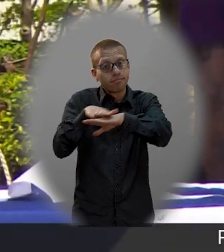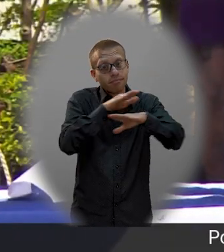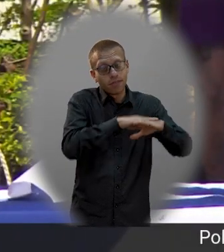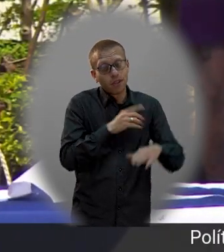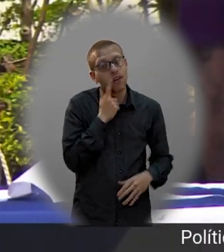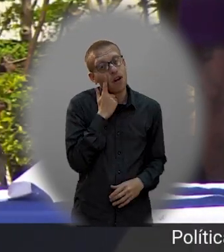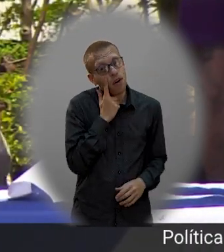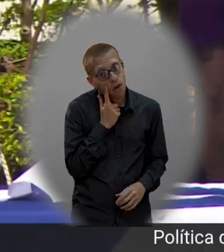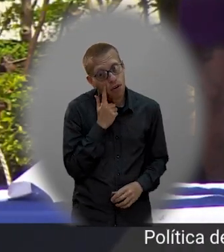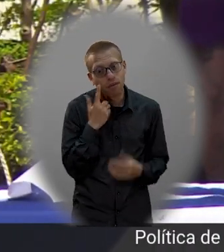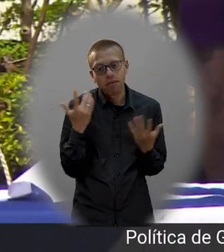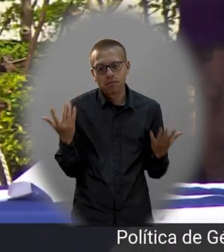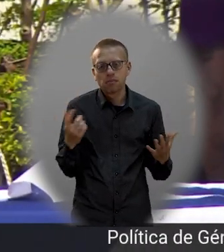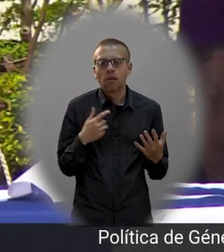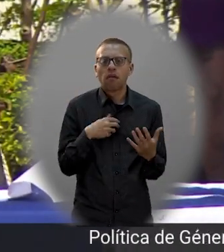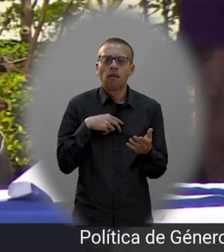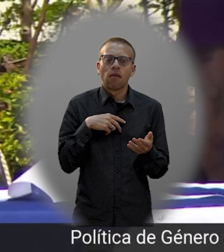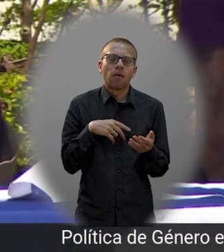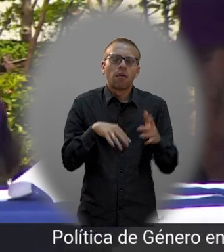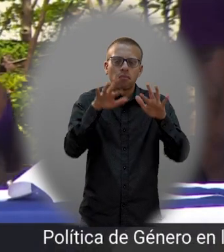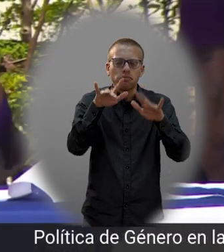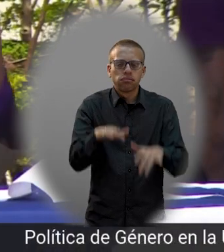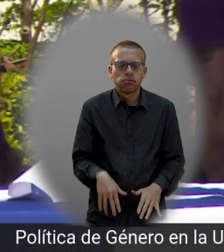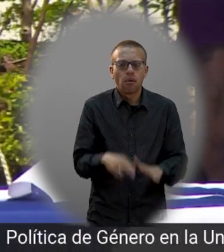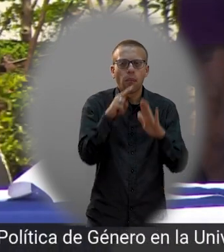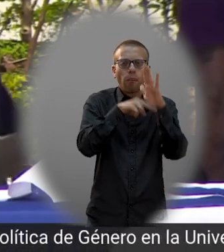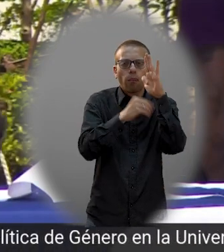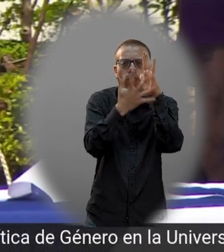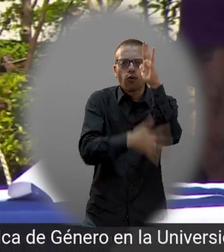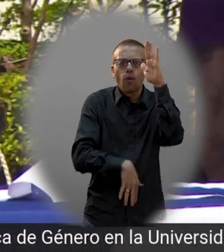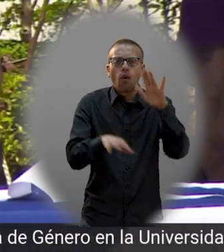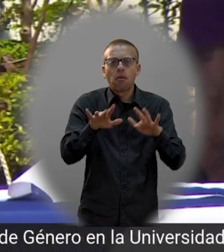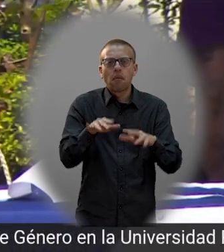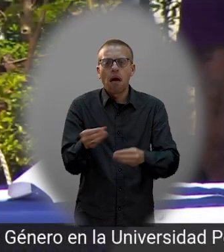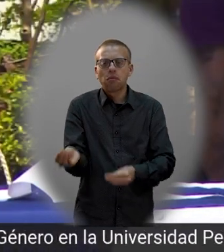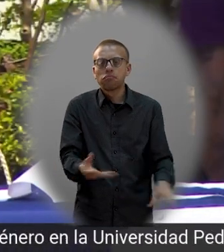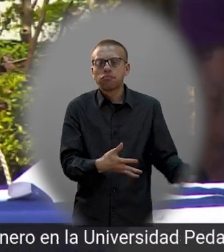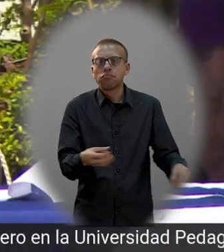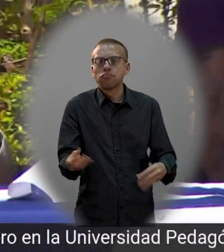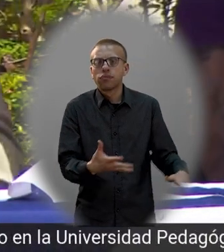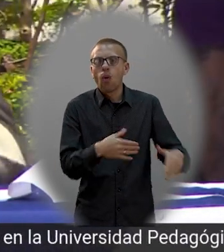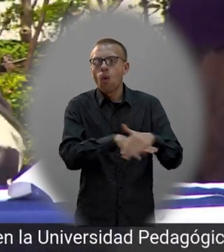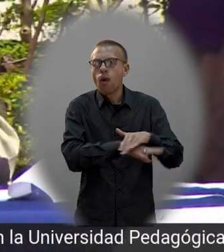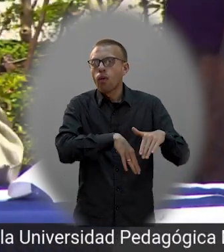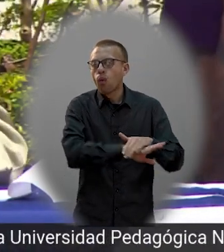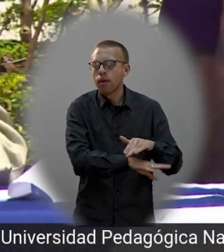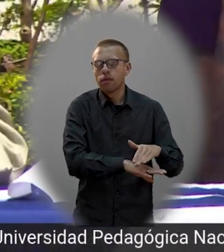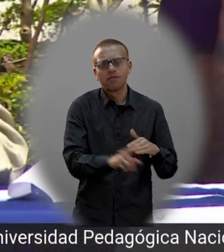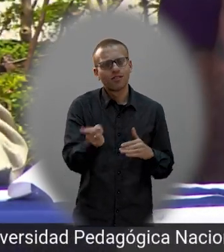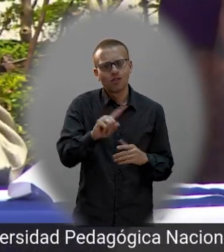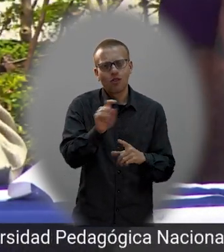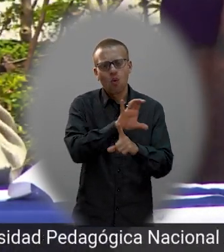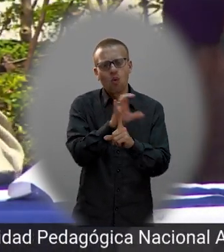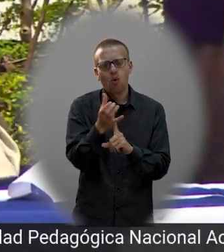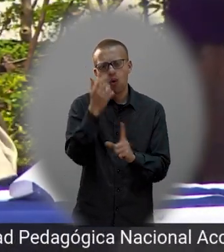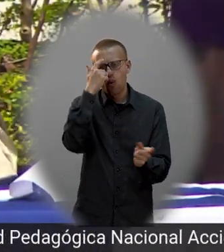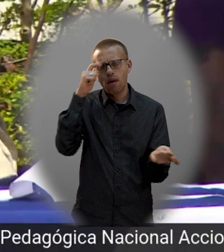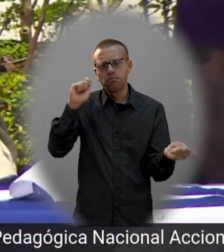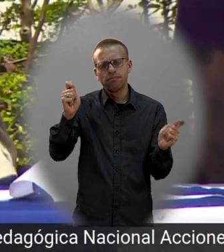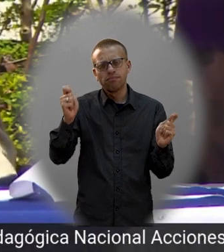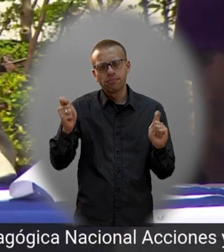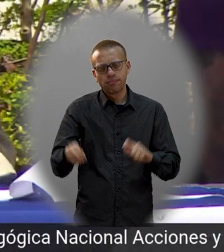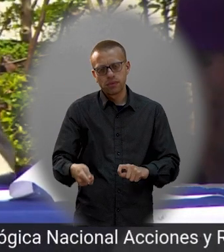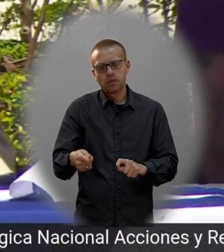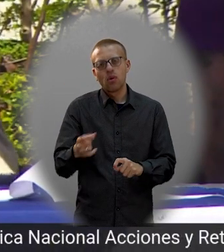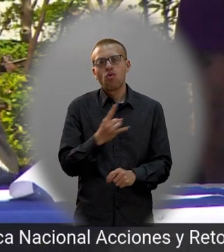quede en los escritorios y que verdaderamente sea transformador de las culturas, del mundo de